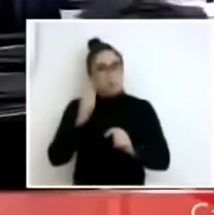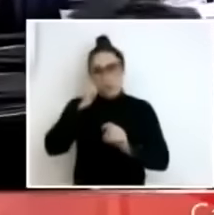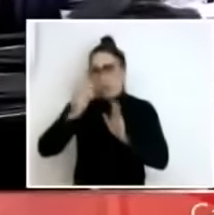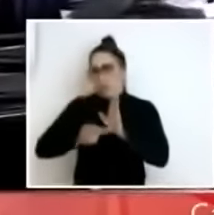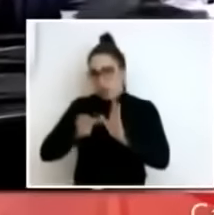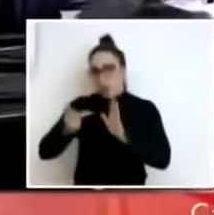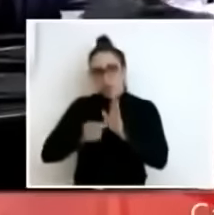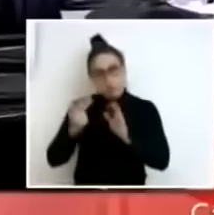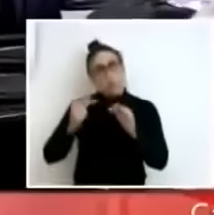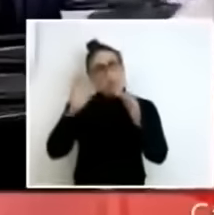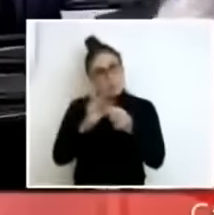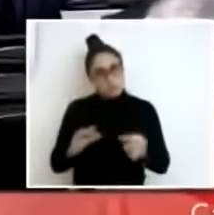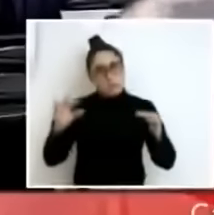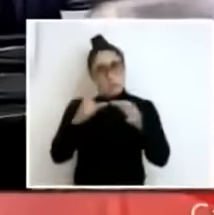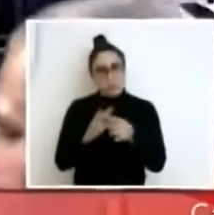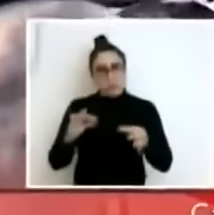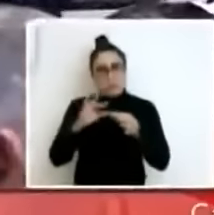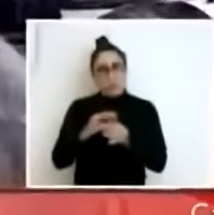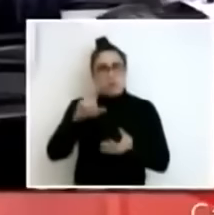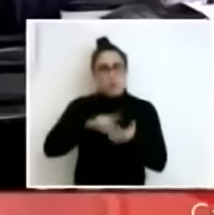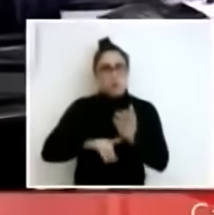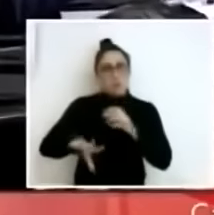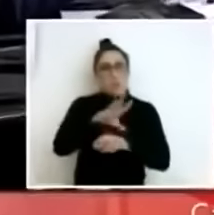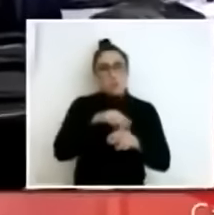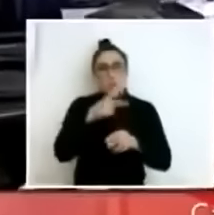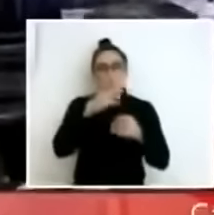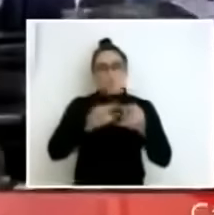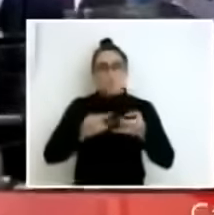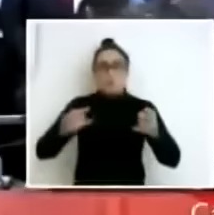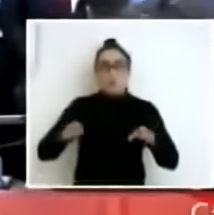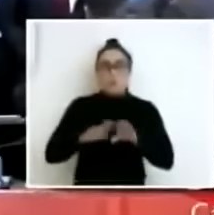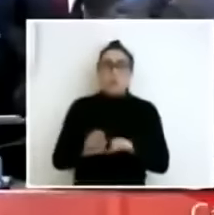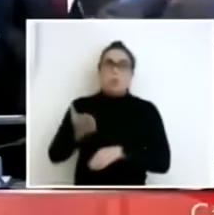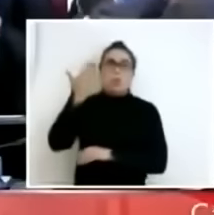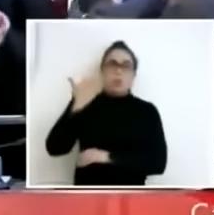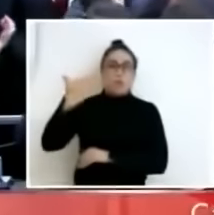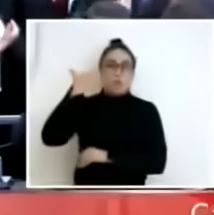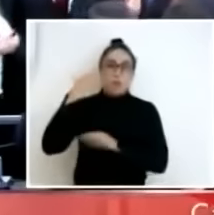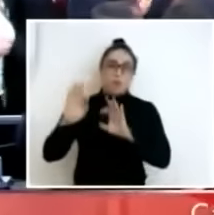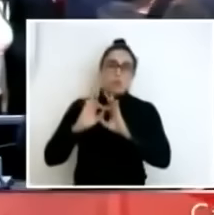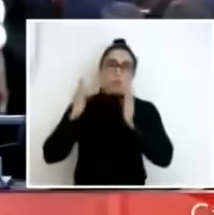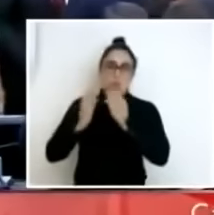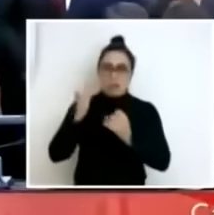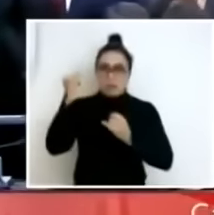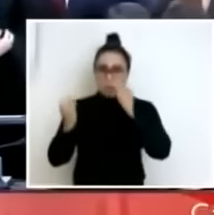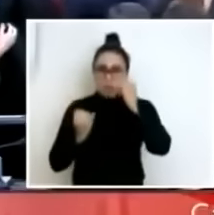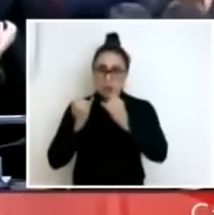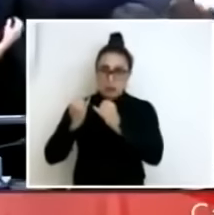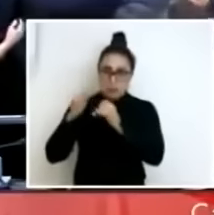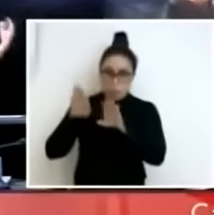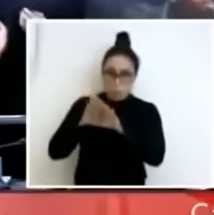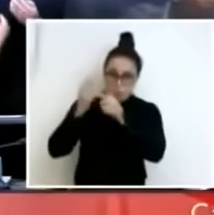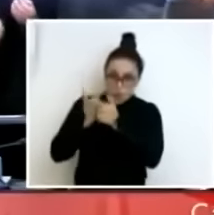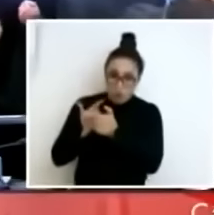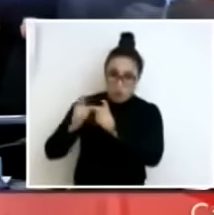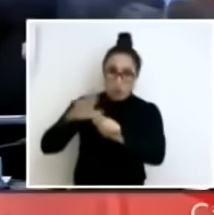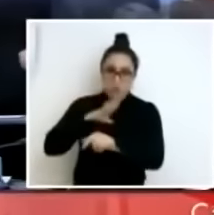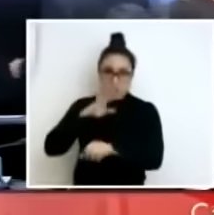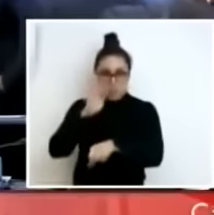repetirlo hunde sus raíces en la tradición liberal y democrática de